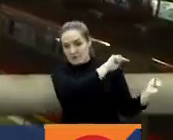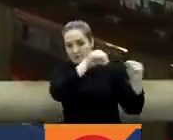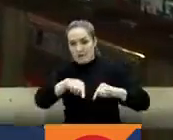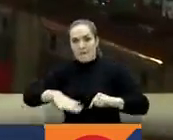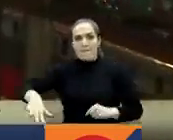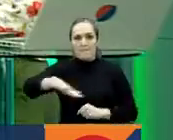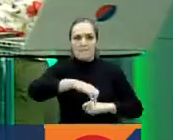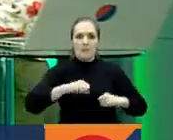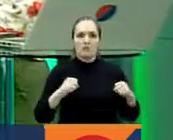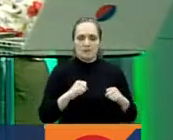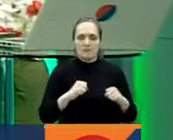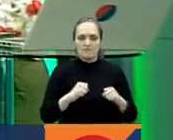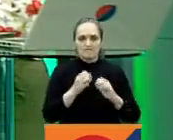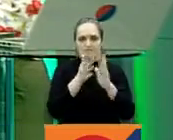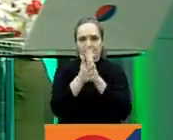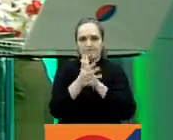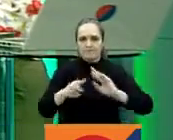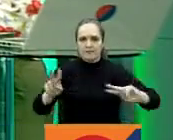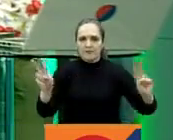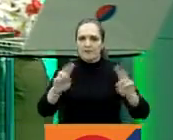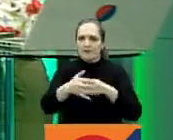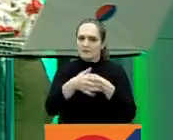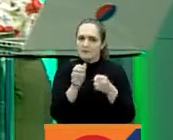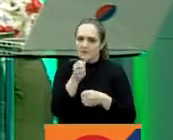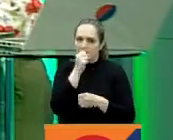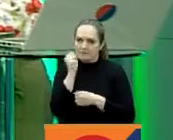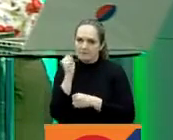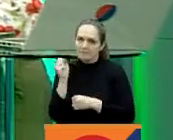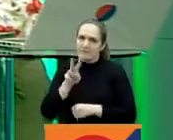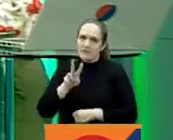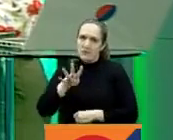capital del país por este corredor vial. Omar Alejandro Hernández, RTVC Noticias, conectados 24/7.